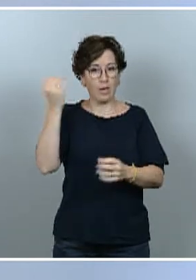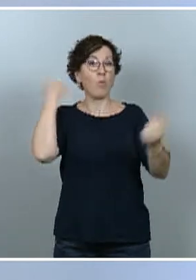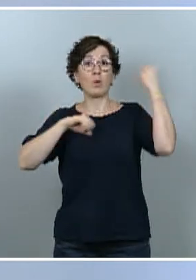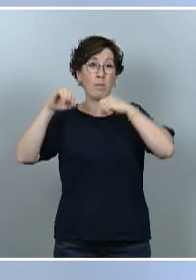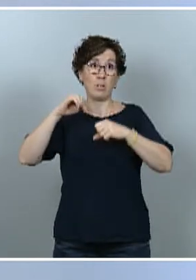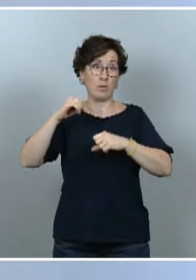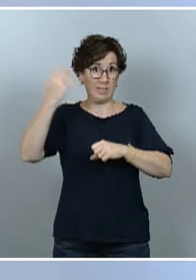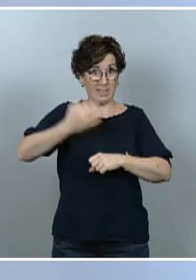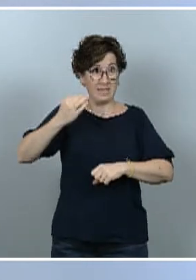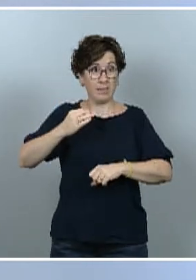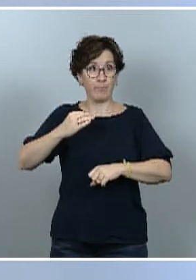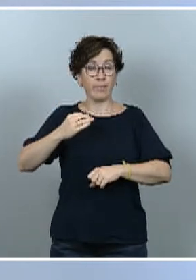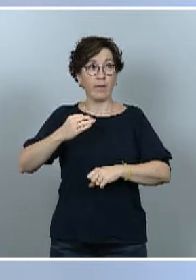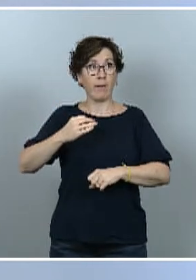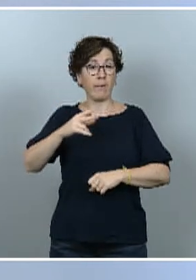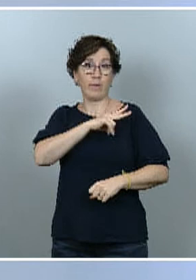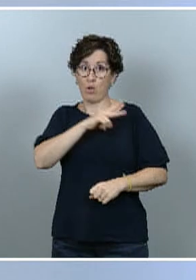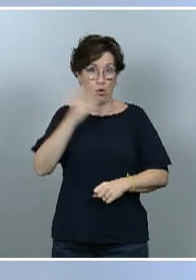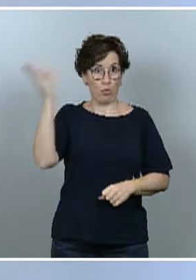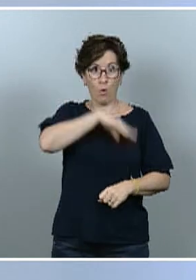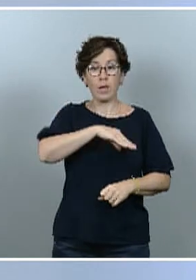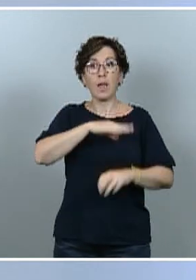riesgo todo lo que hemos conseguido con tanto esfuerzo estos